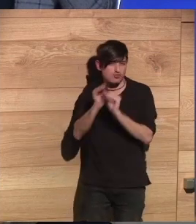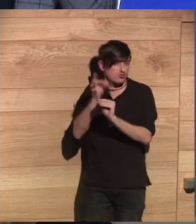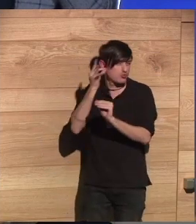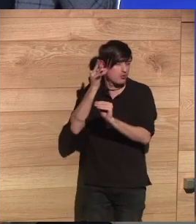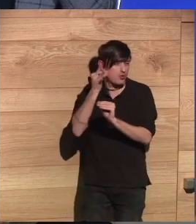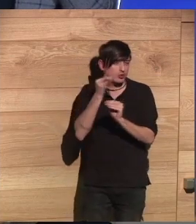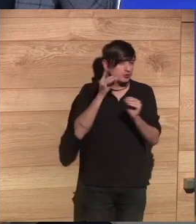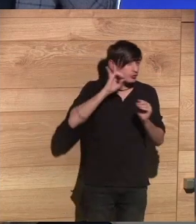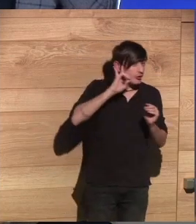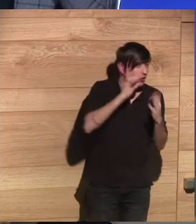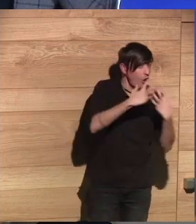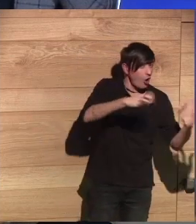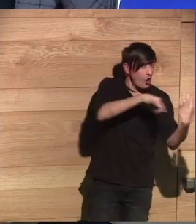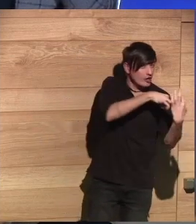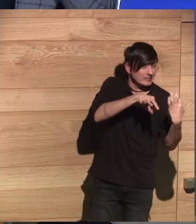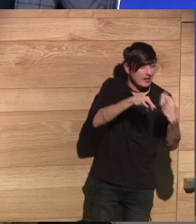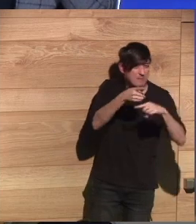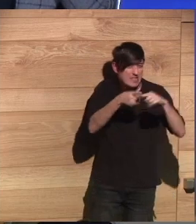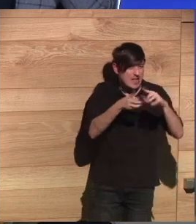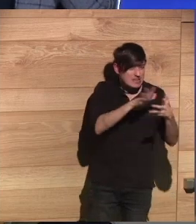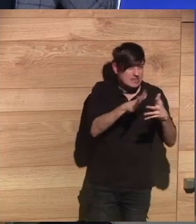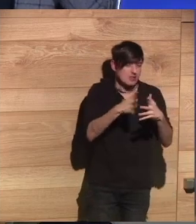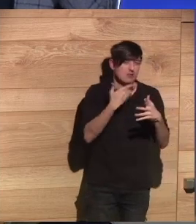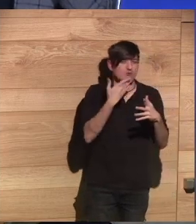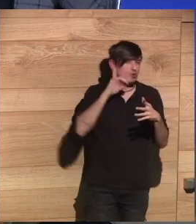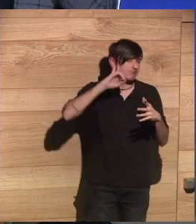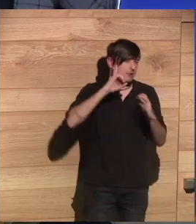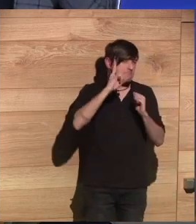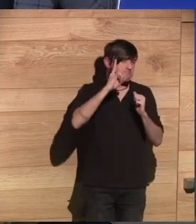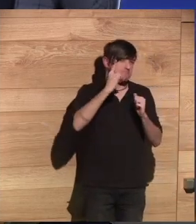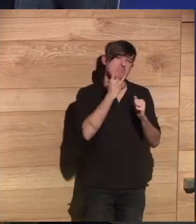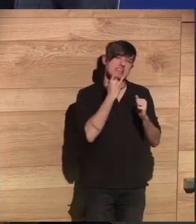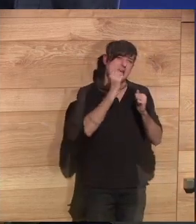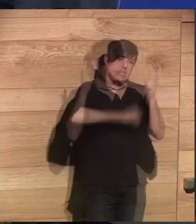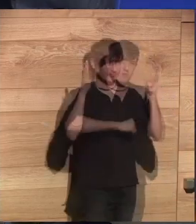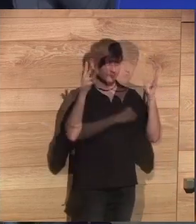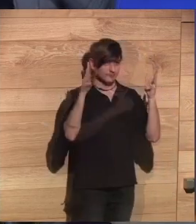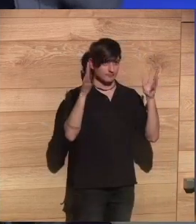sonidos que la orquesta hace a mitad, estos sonidos metálicos, atención a esto también.